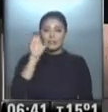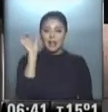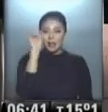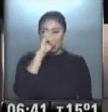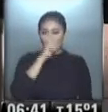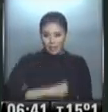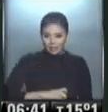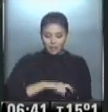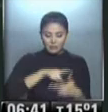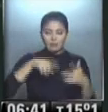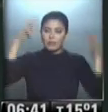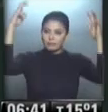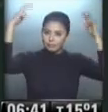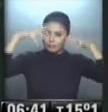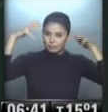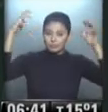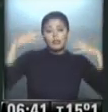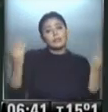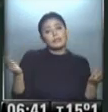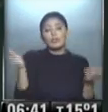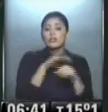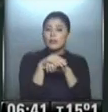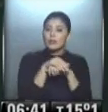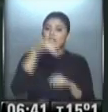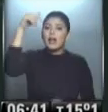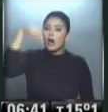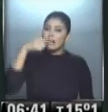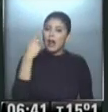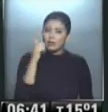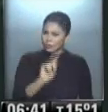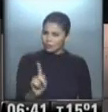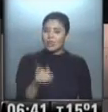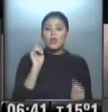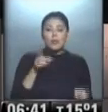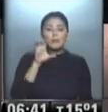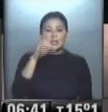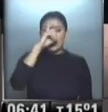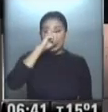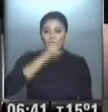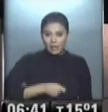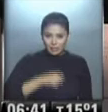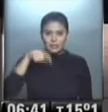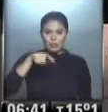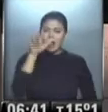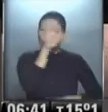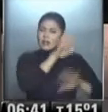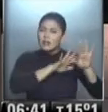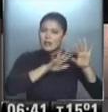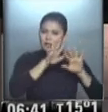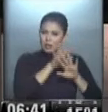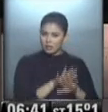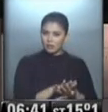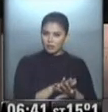Corrientes, inestable también. Queridos amigos, aunque en este momento no se note, lo que hay en Corrientes ahora son nieblas